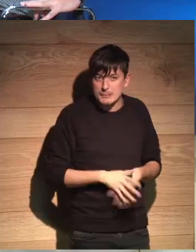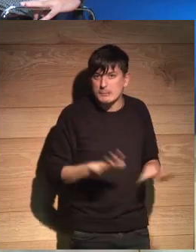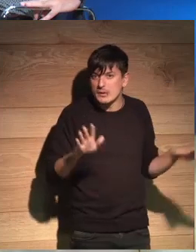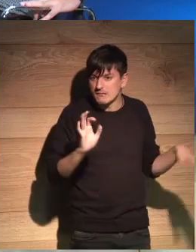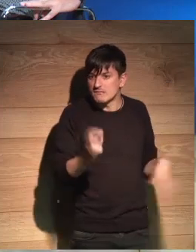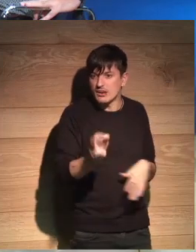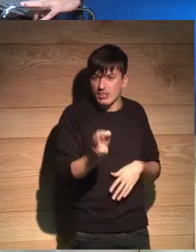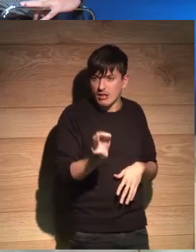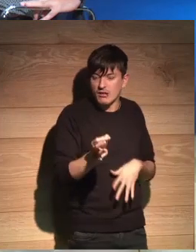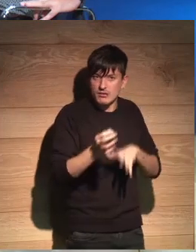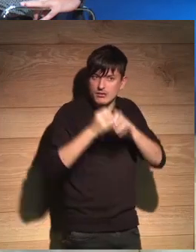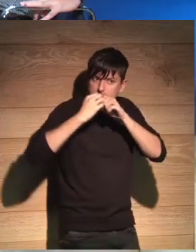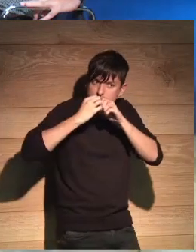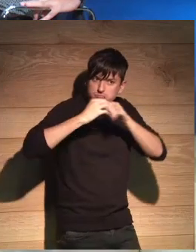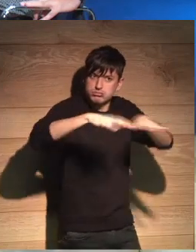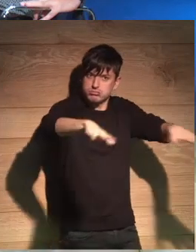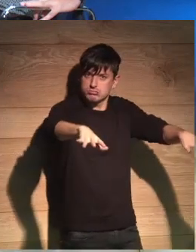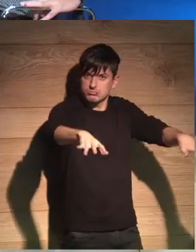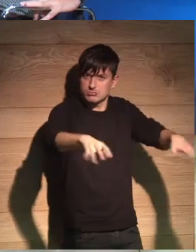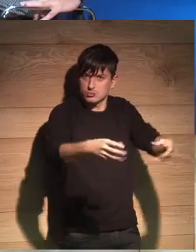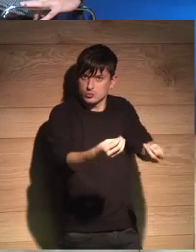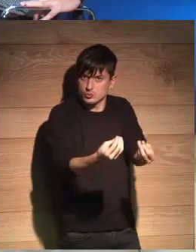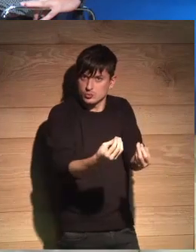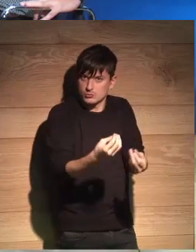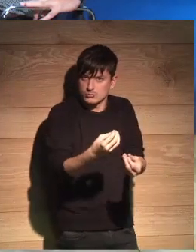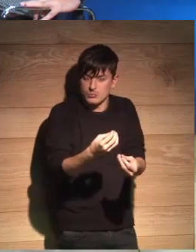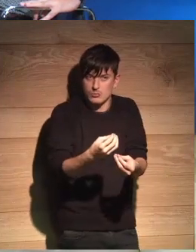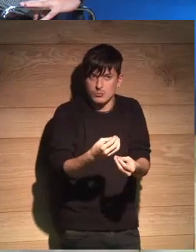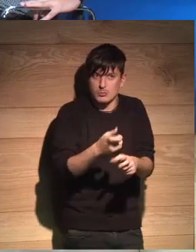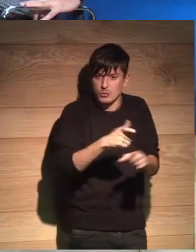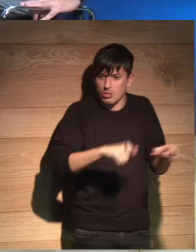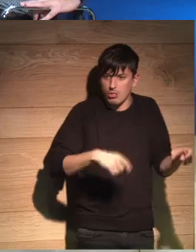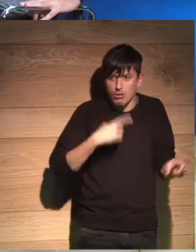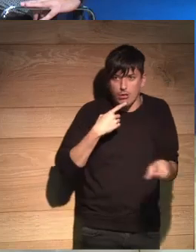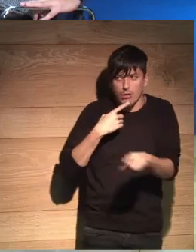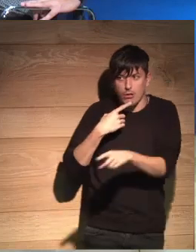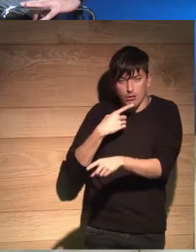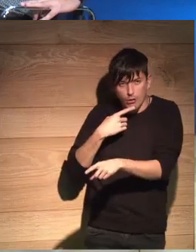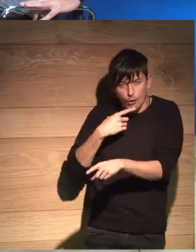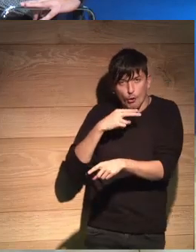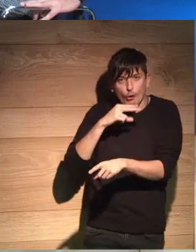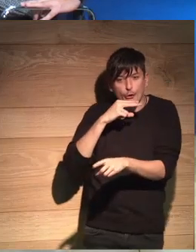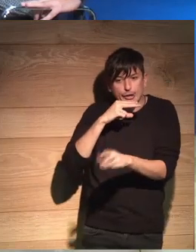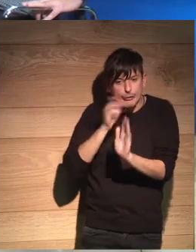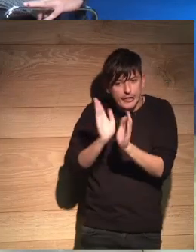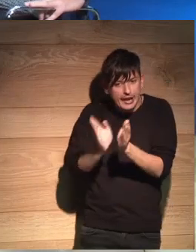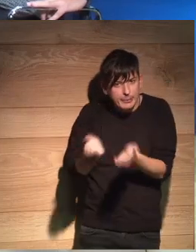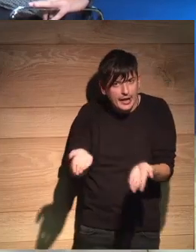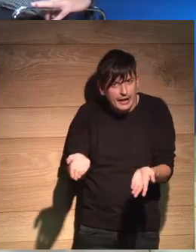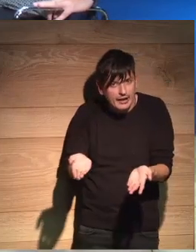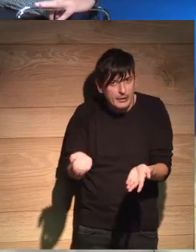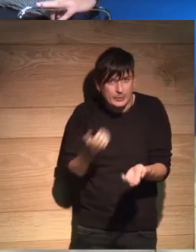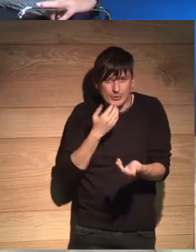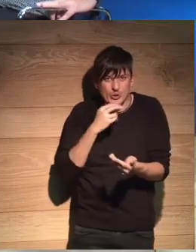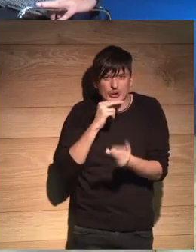que tienen mucho eco, ¿vale? Y decimos, porque la gente, estamos diciendo, la orinoterapia, ¿a quién se le va a ocurrir? ¿A quién? No, pero